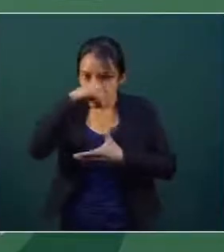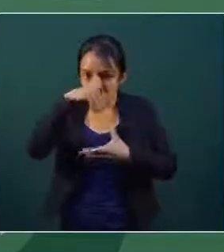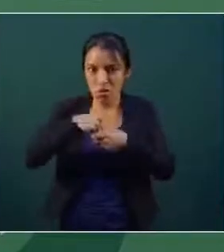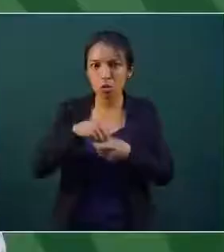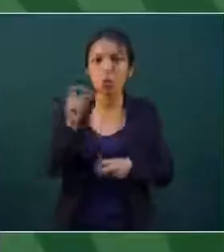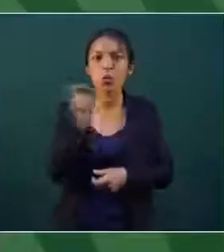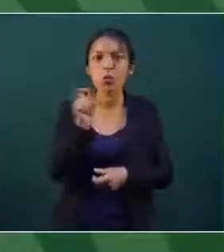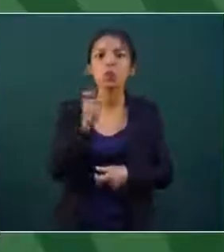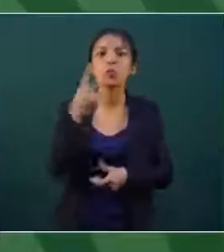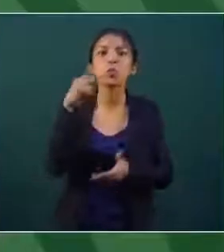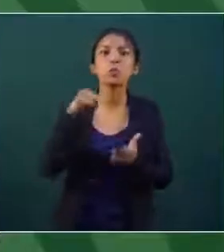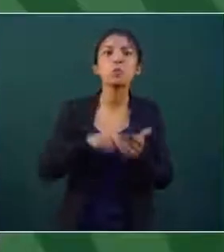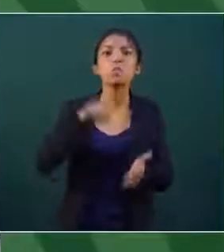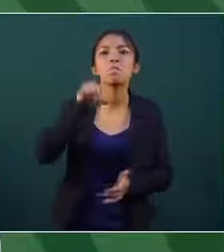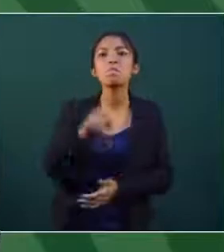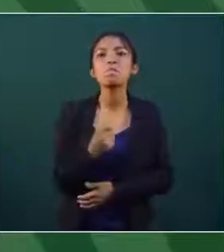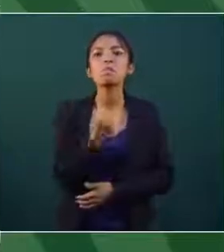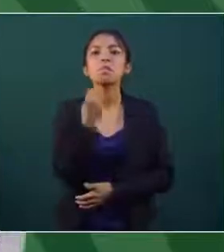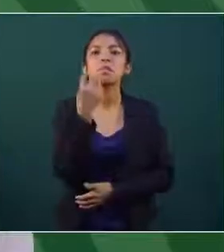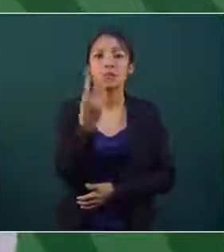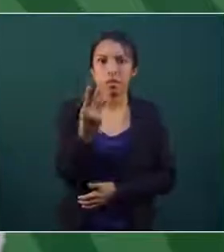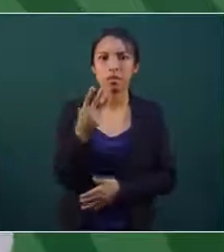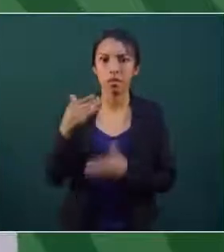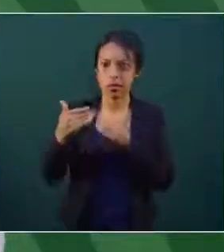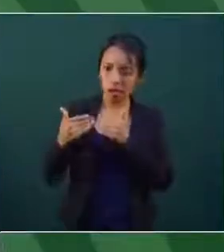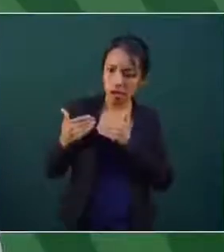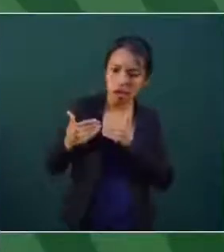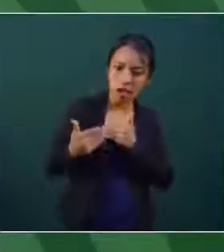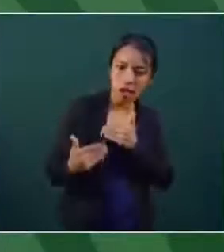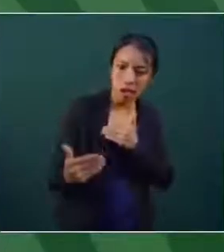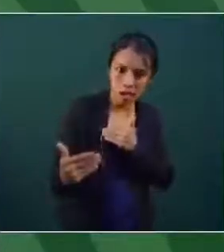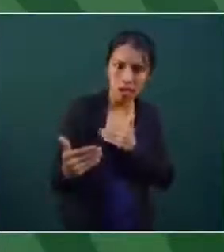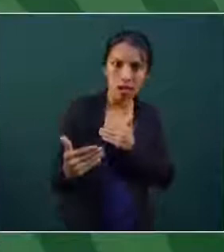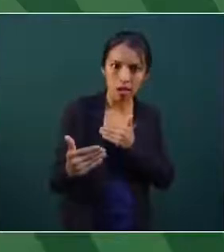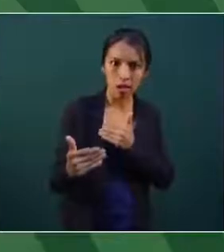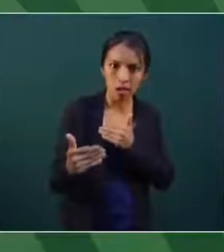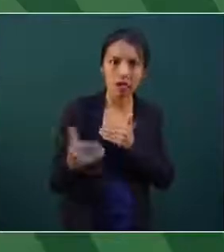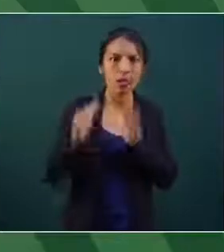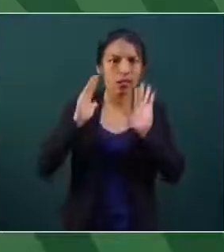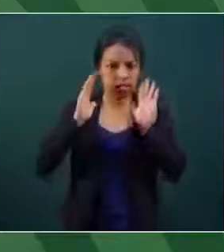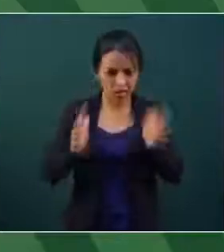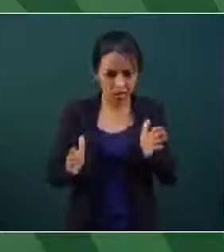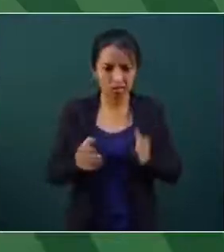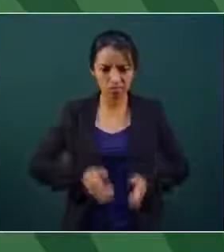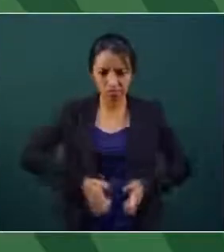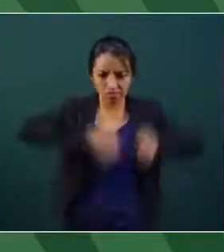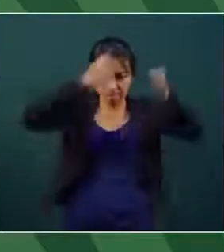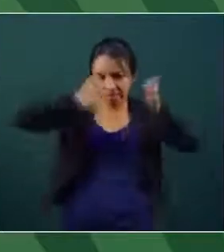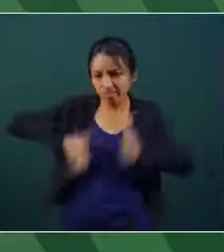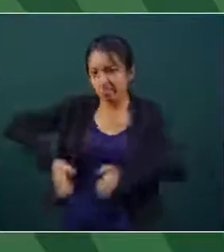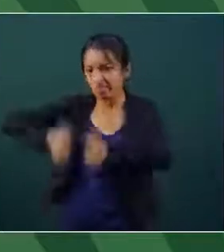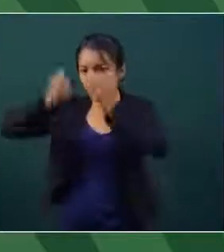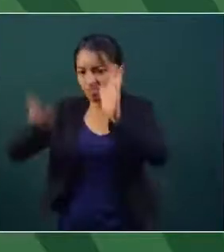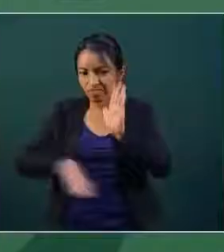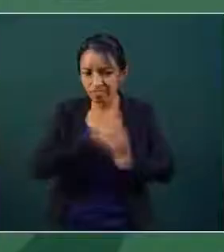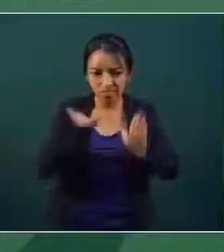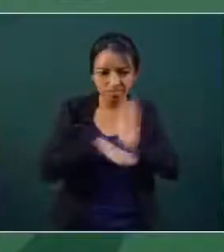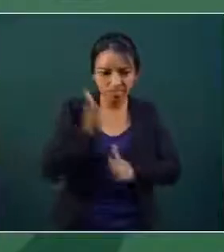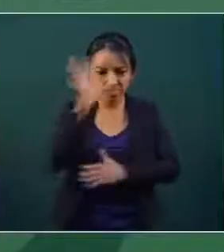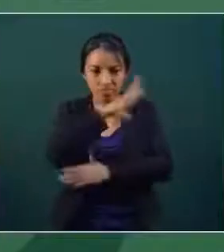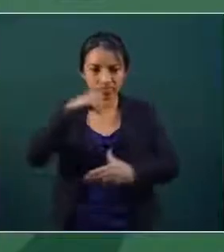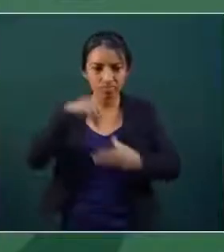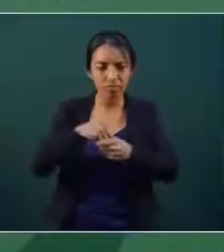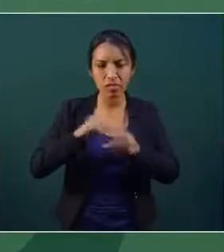el 2023, que vamos a tener ya todas las instalaciones, todos los elementos bien